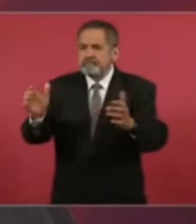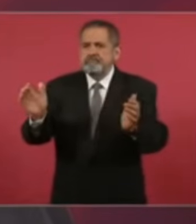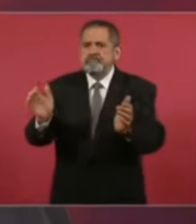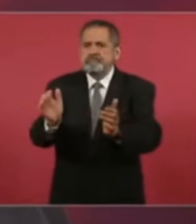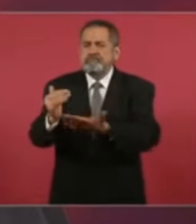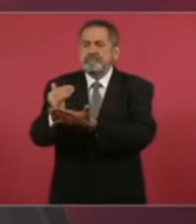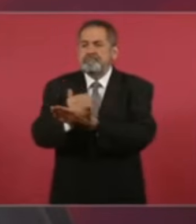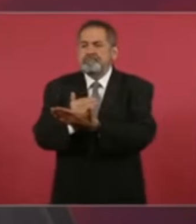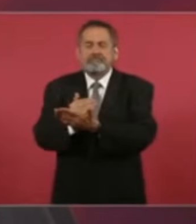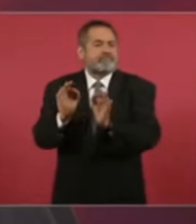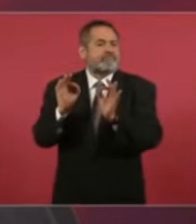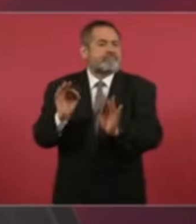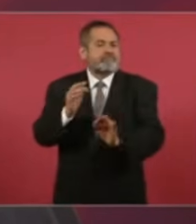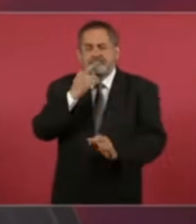pobreza.